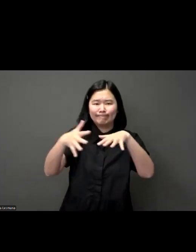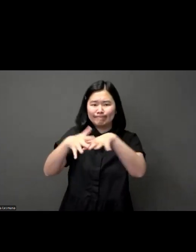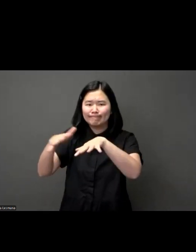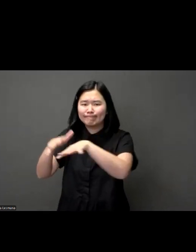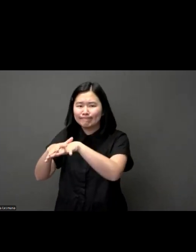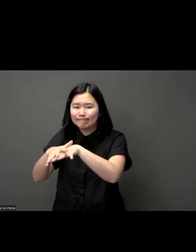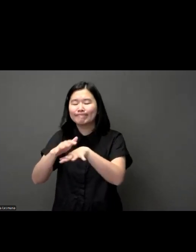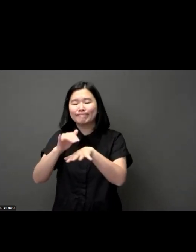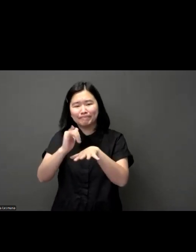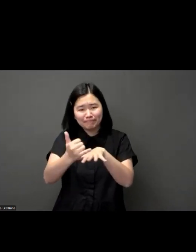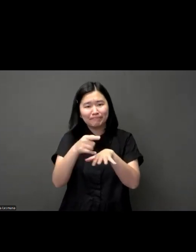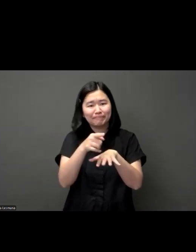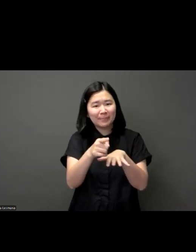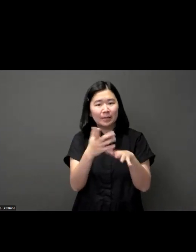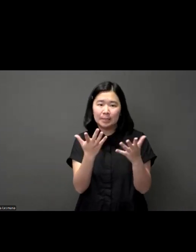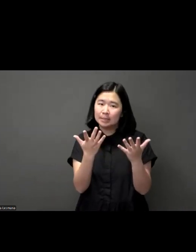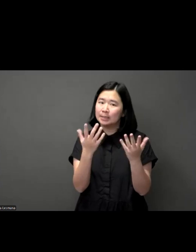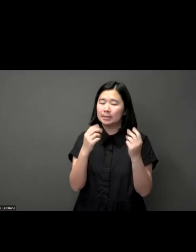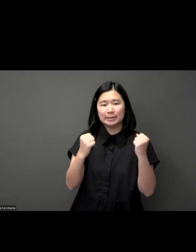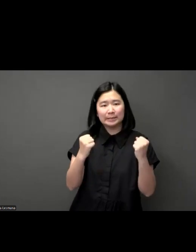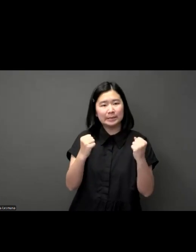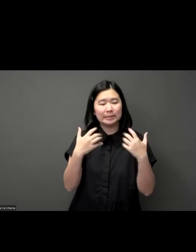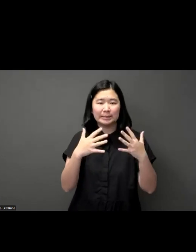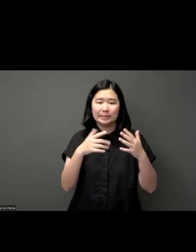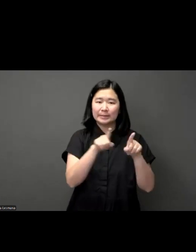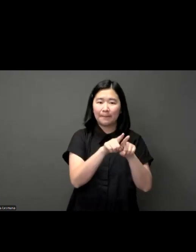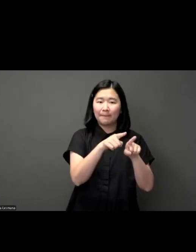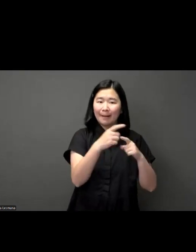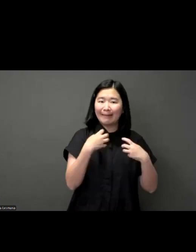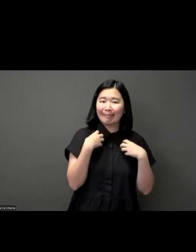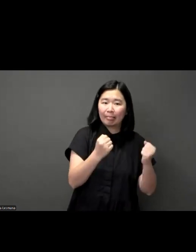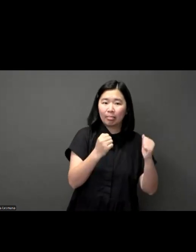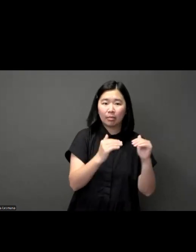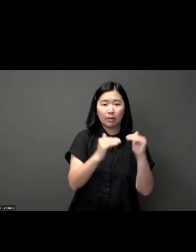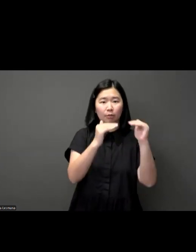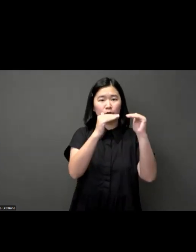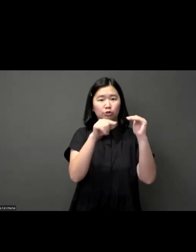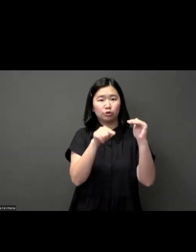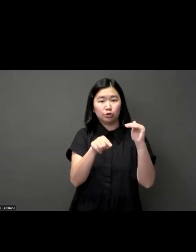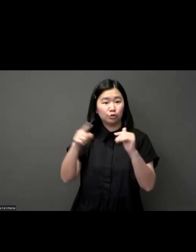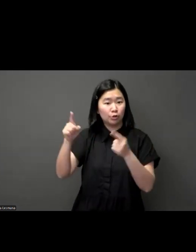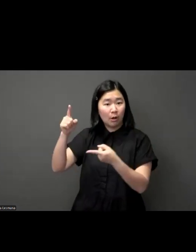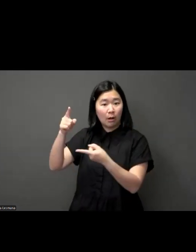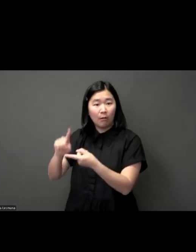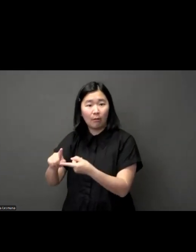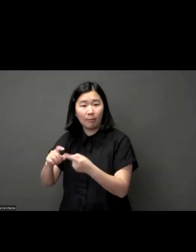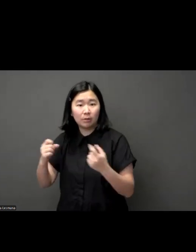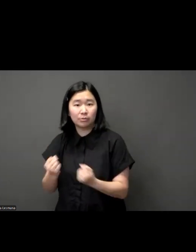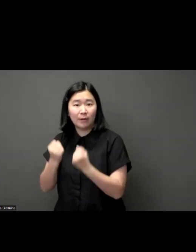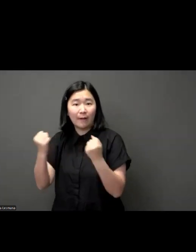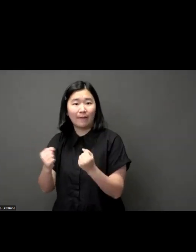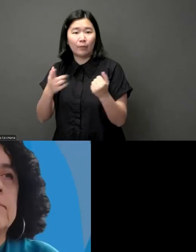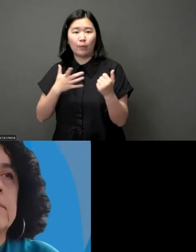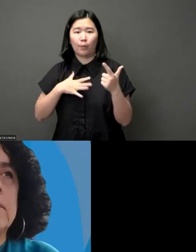la salud y unidad de determinantes sociales de la Organización Panamericana de la Salud. Muchísimas gracias, bienvenido.